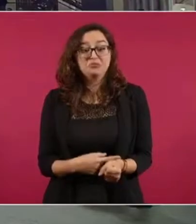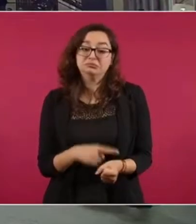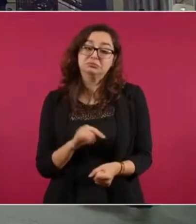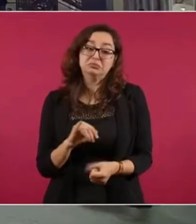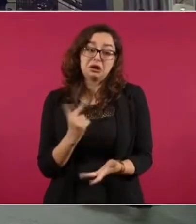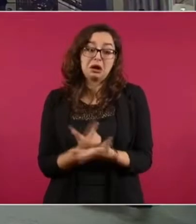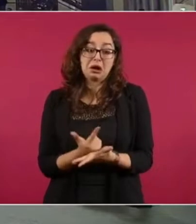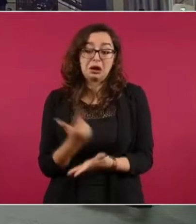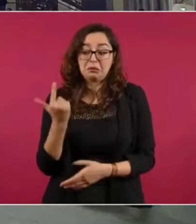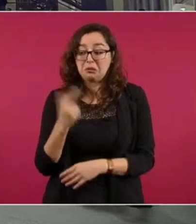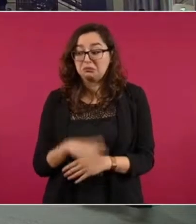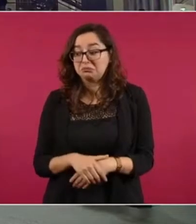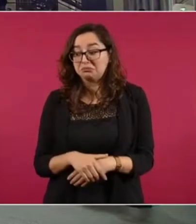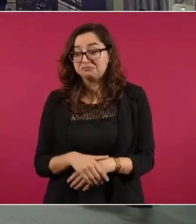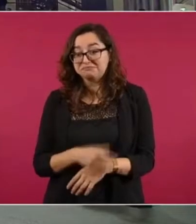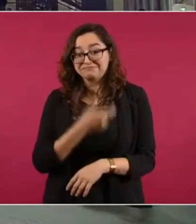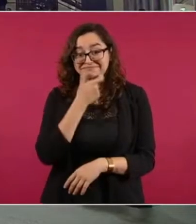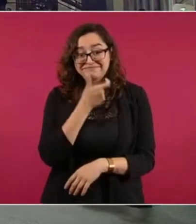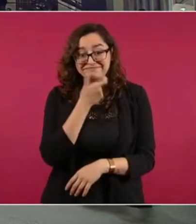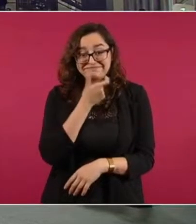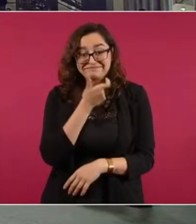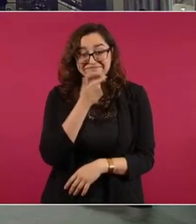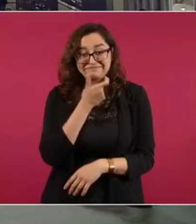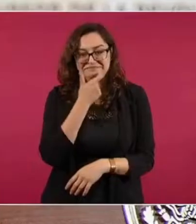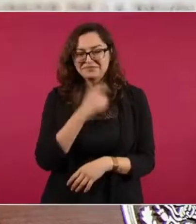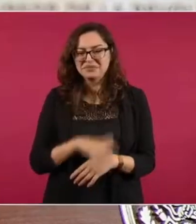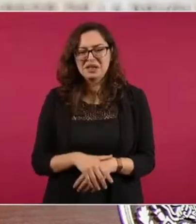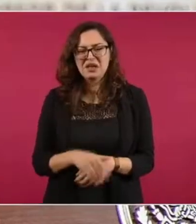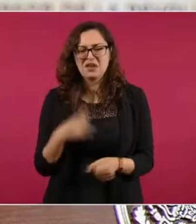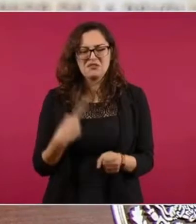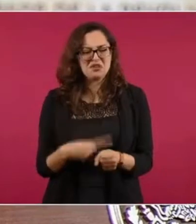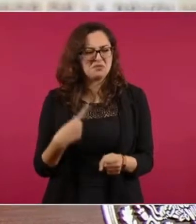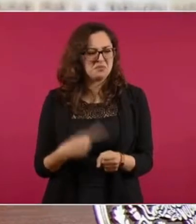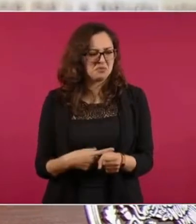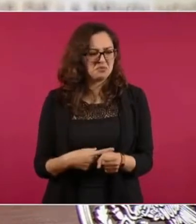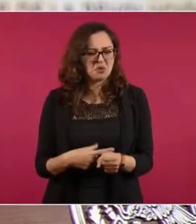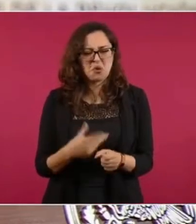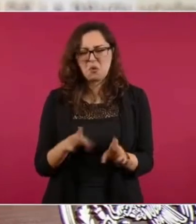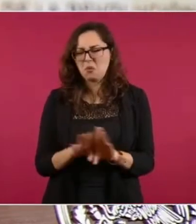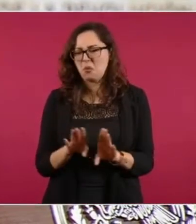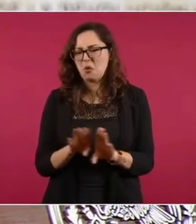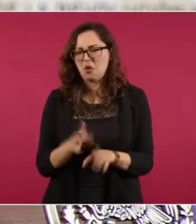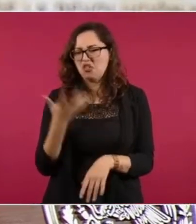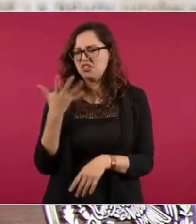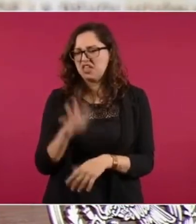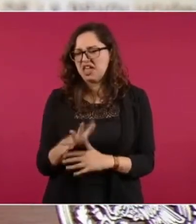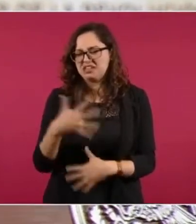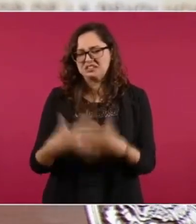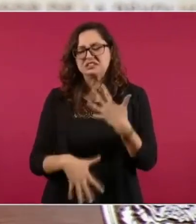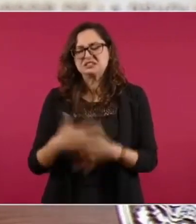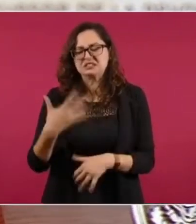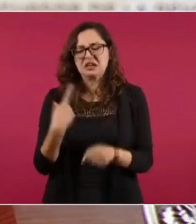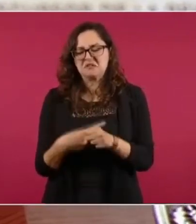que no son tantas, son como 10 o 15 achaques.